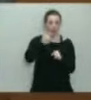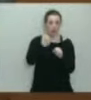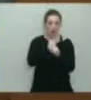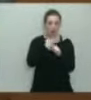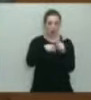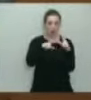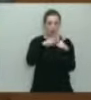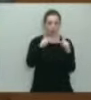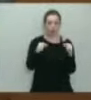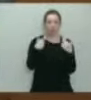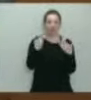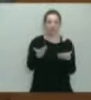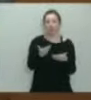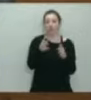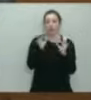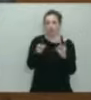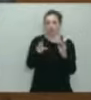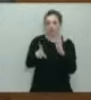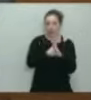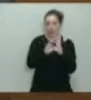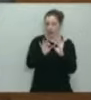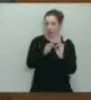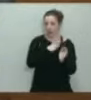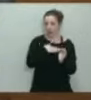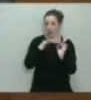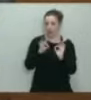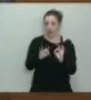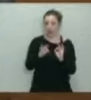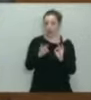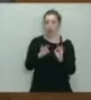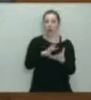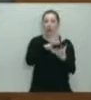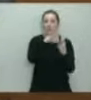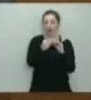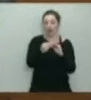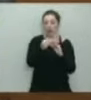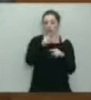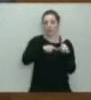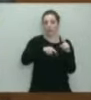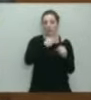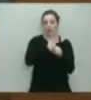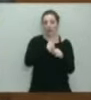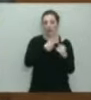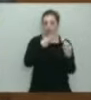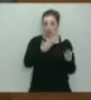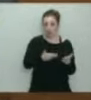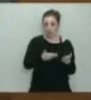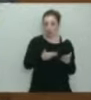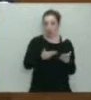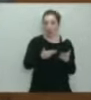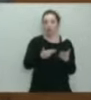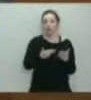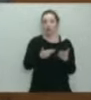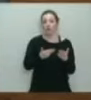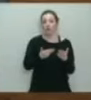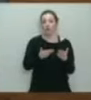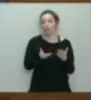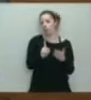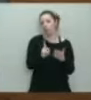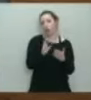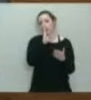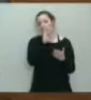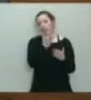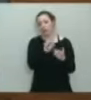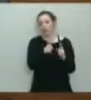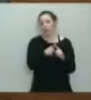asturiano. Es el sentido de la ley, se aplicará de oficio, no mediante solicitud rogada y no mediante